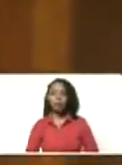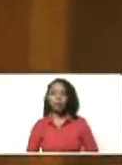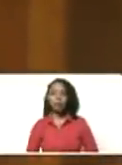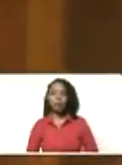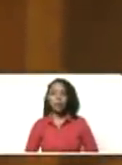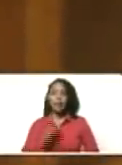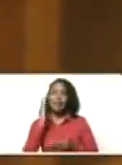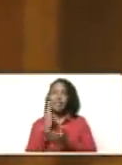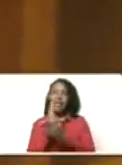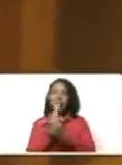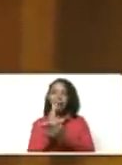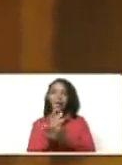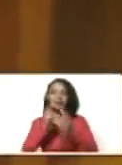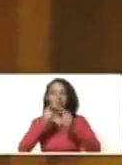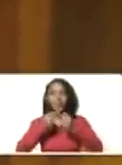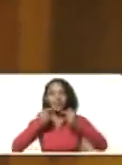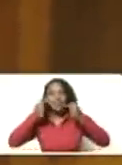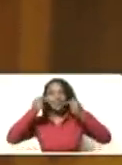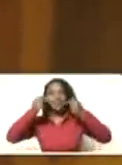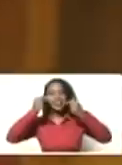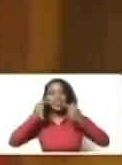siempre con su sonrisa,